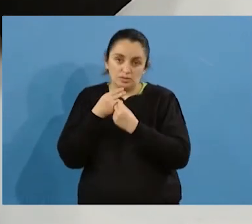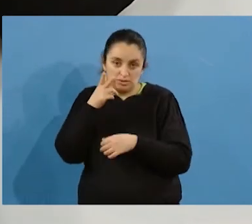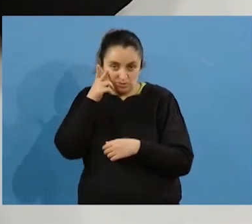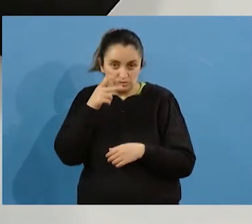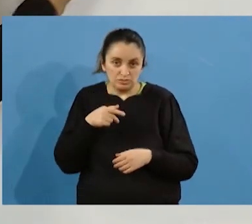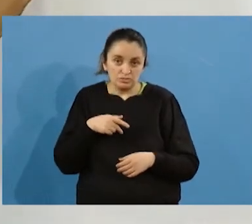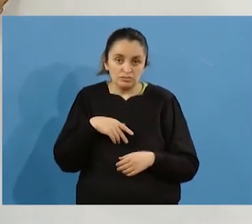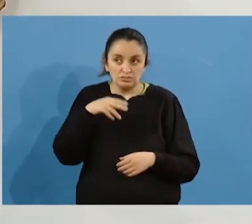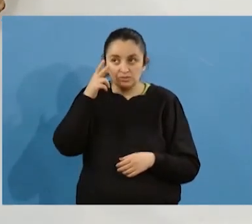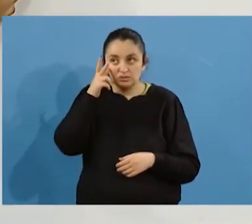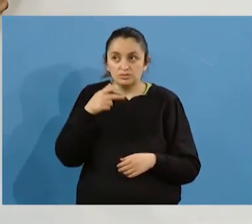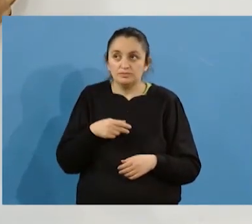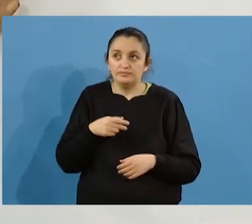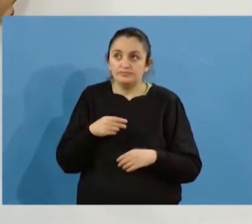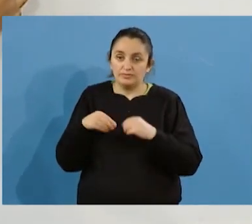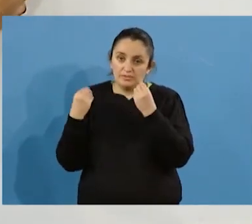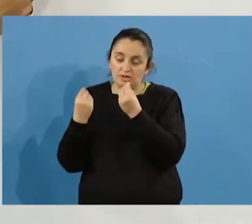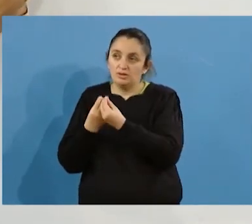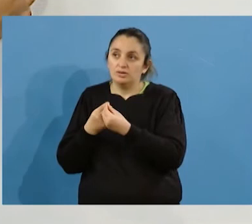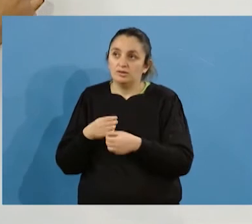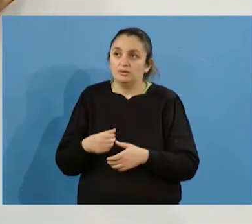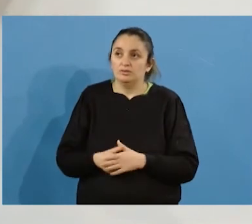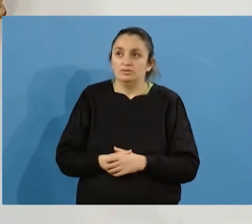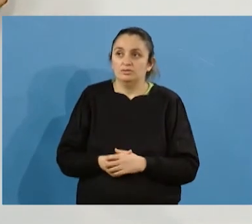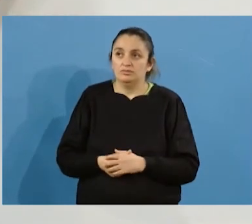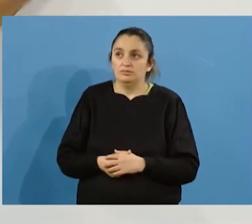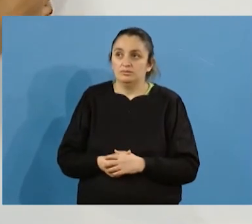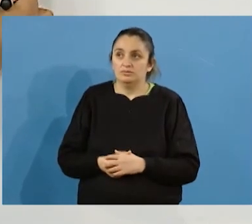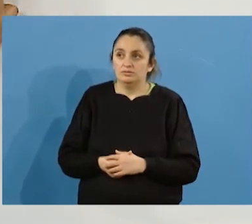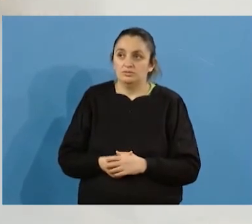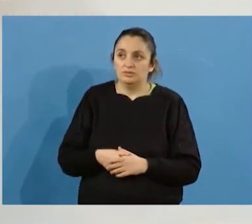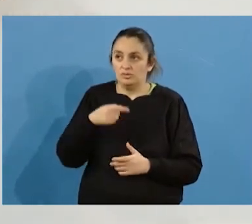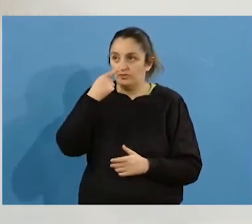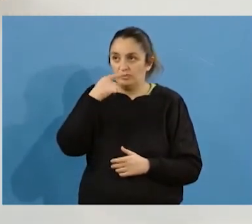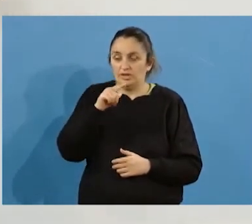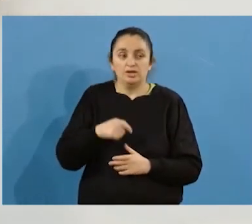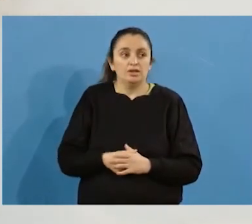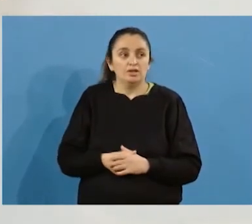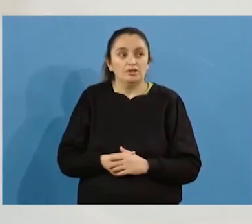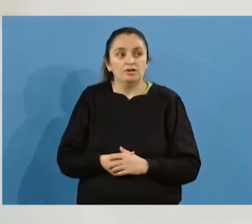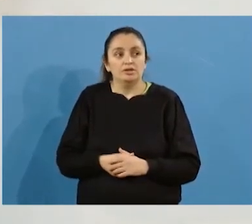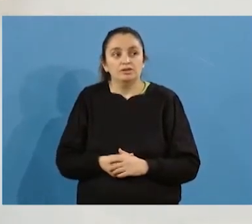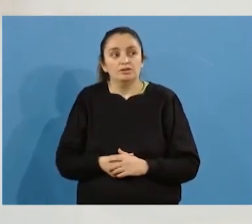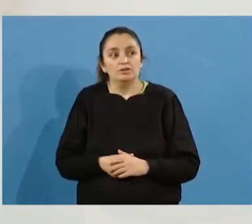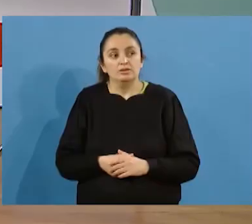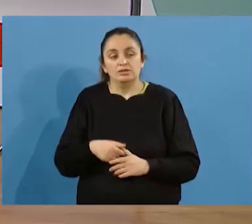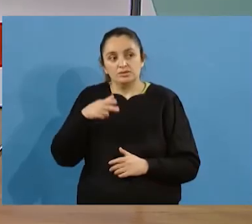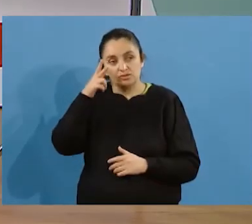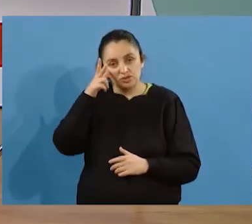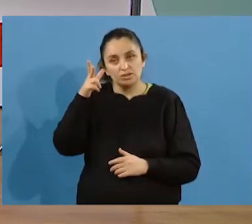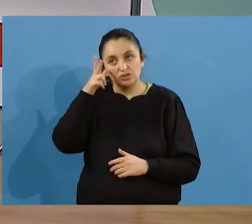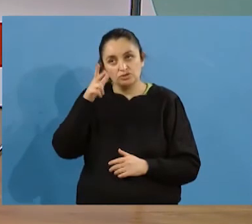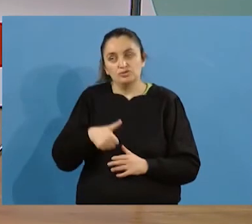y 8 y ese es el resultado final del ejercicio bueno